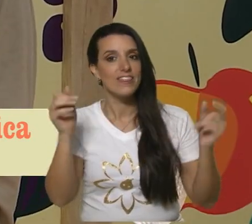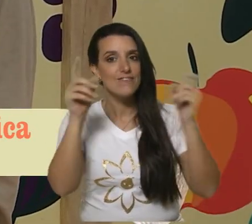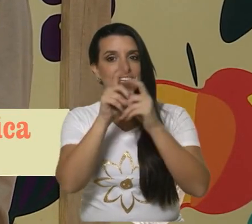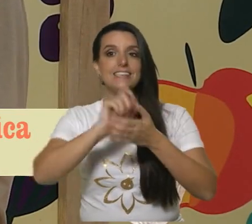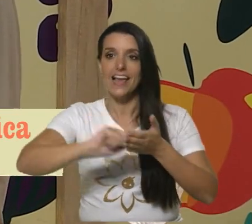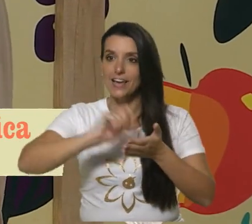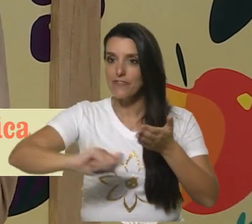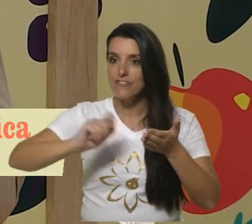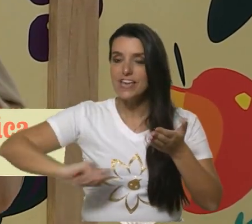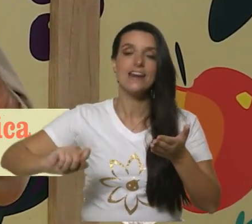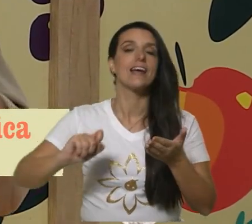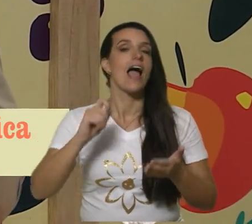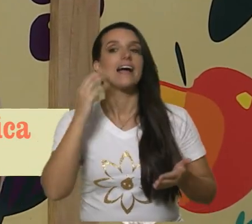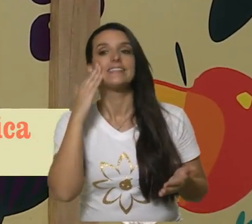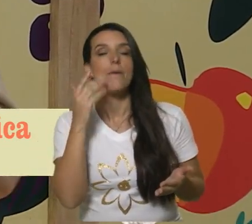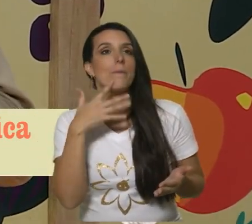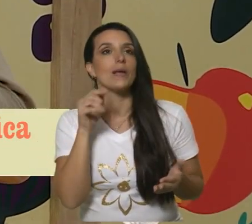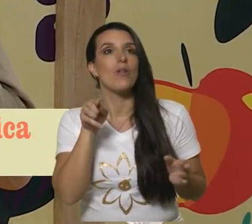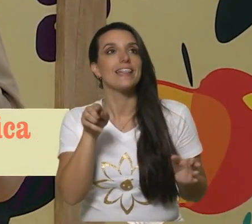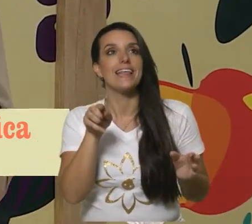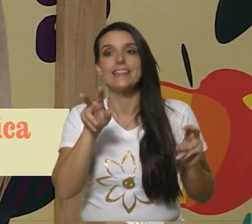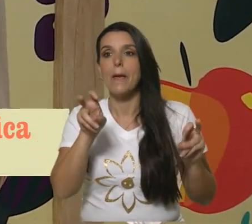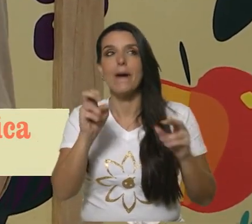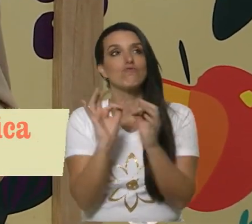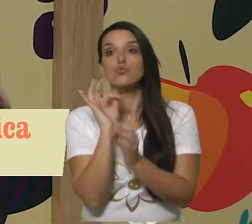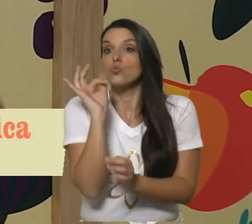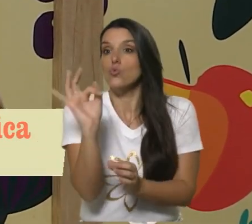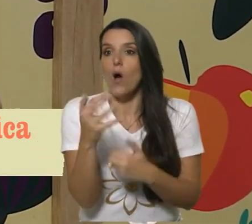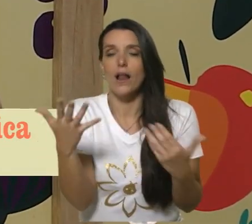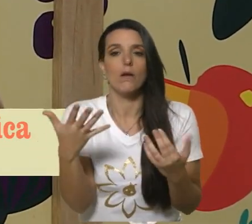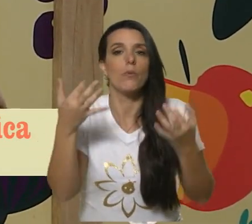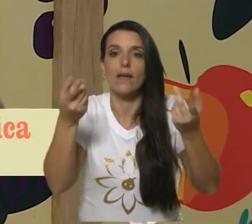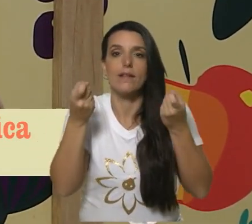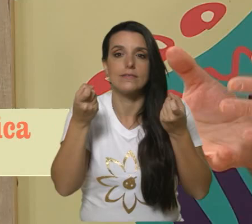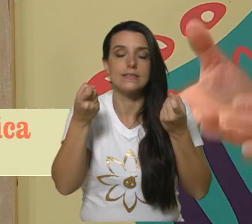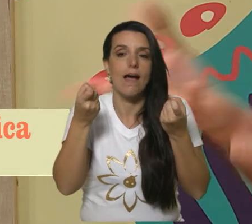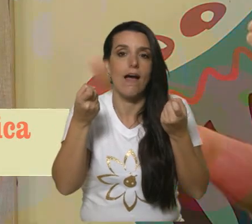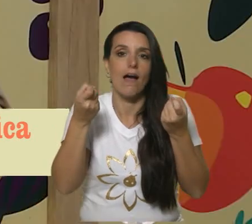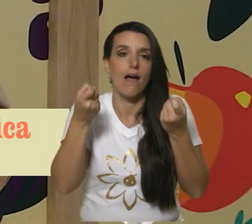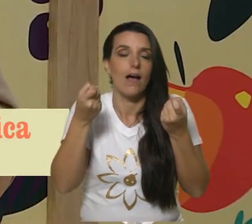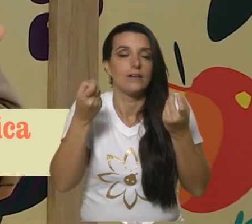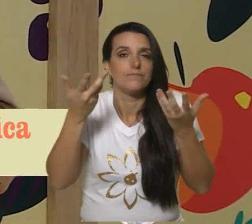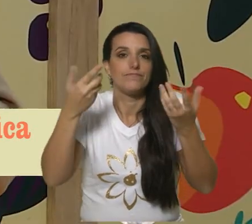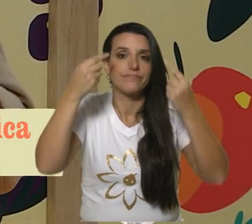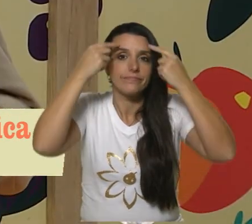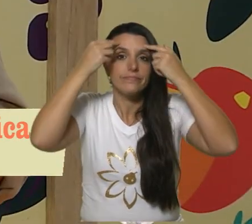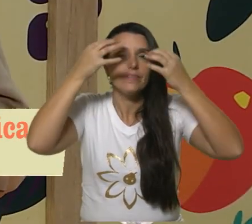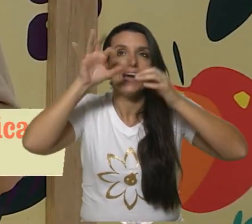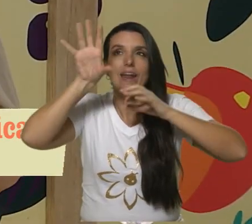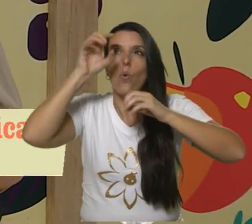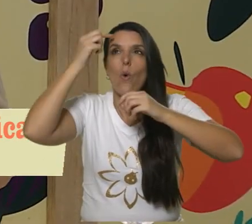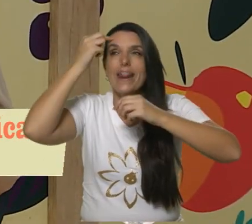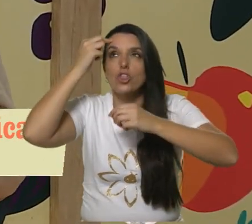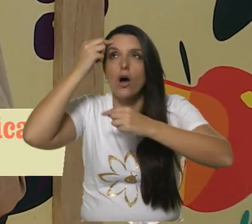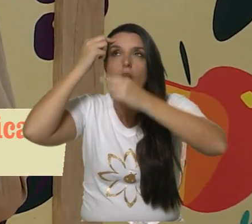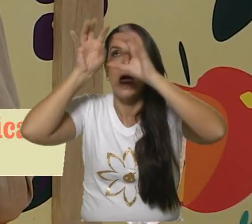escribir teniendo en cuenta este ida para adelante porque hay que ser coherente no digo con con los recuerdos Es una especie